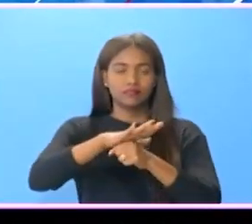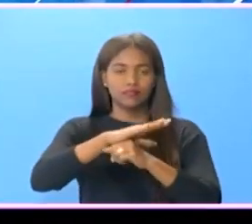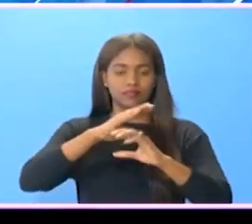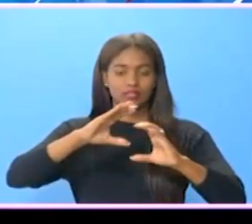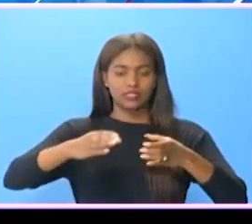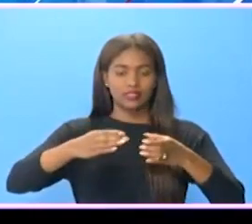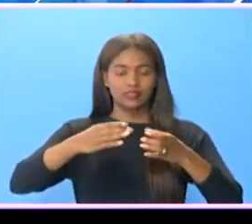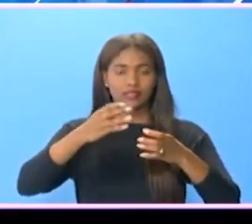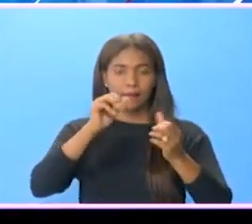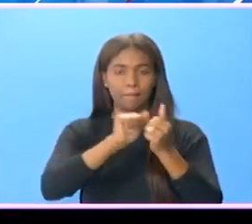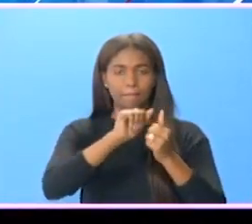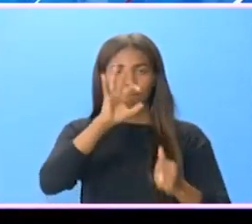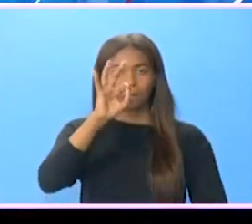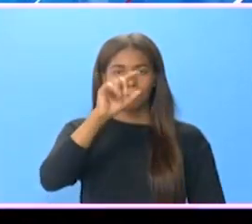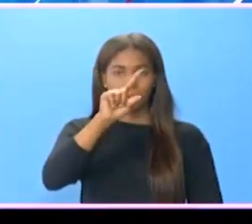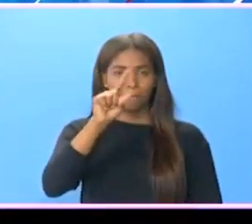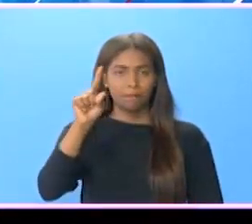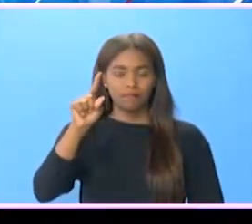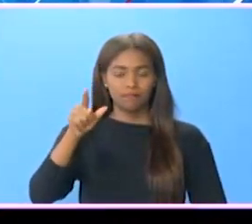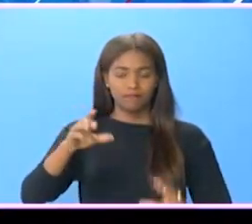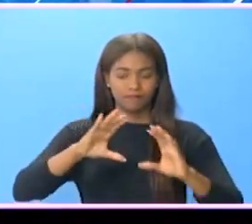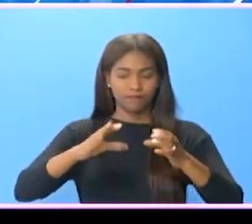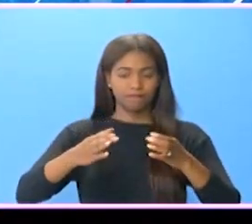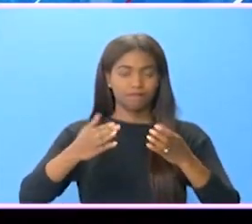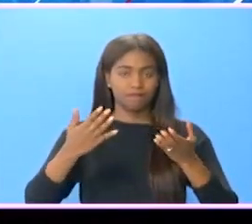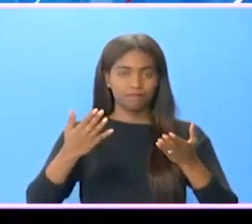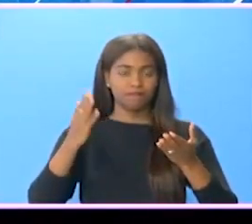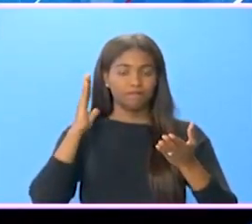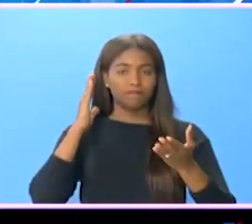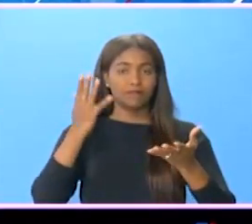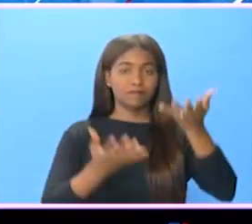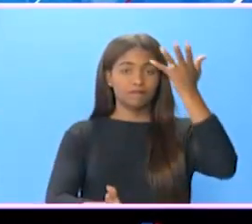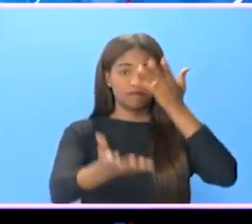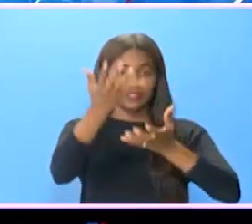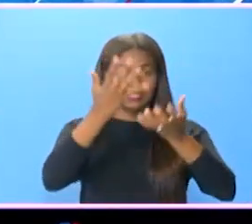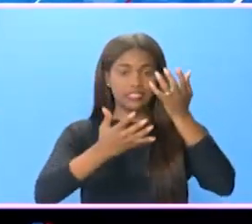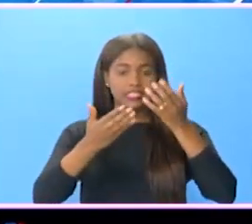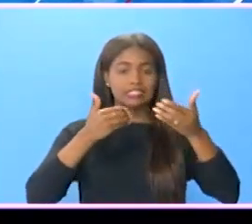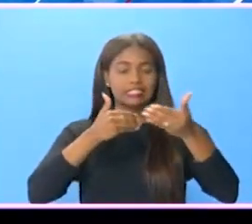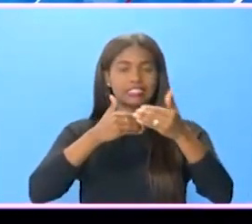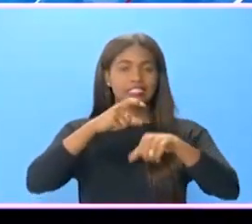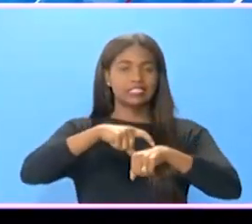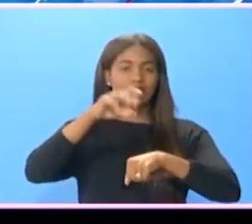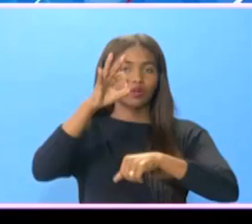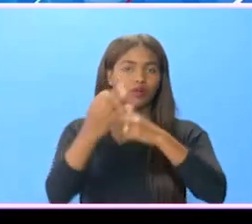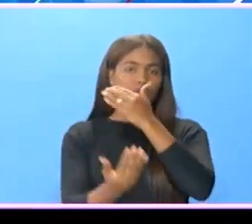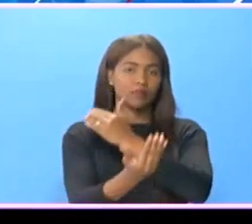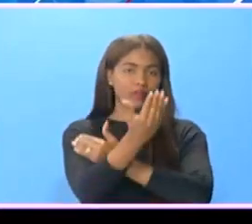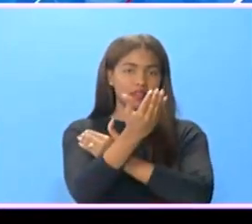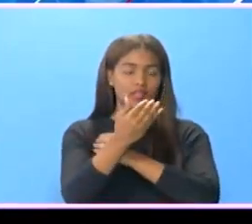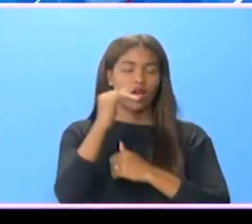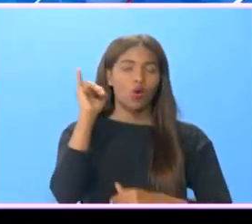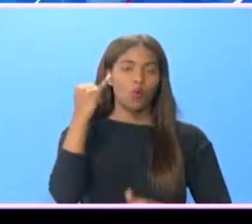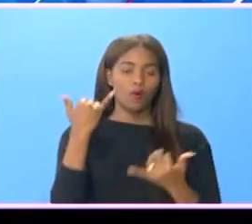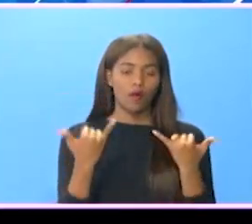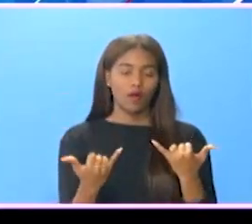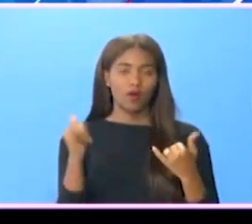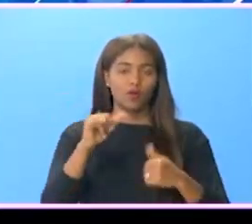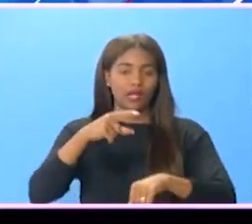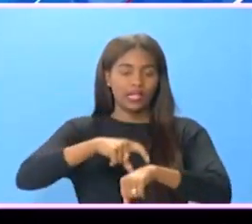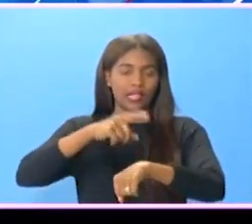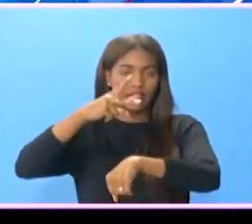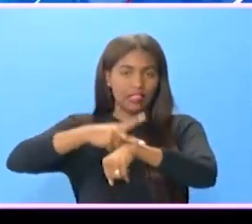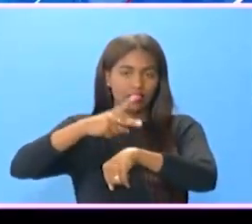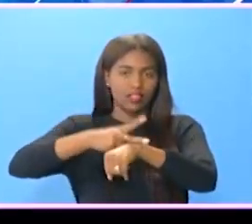del 911. El centro comercial se incendió aproximadamente a las 9 de la mañana de este jueves y en horas de la